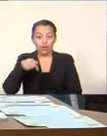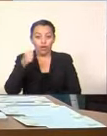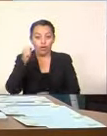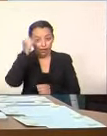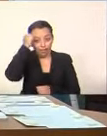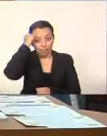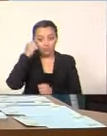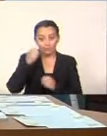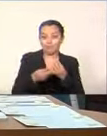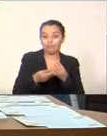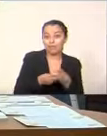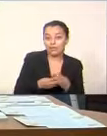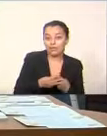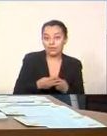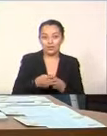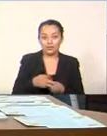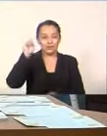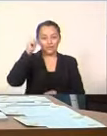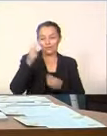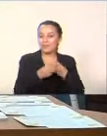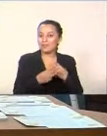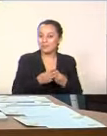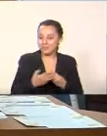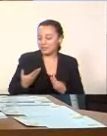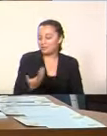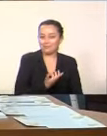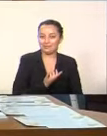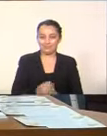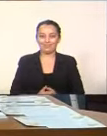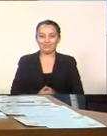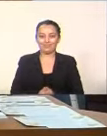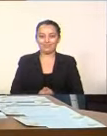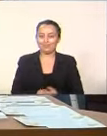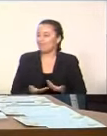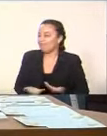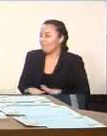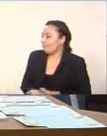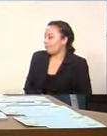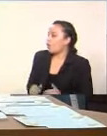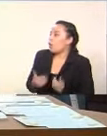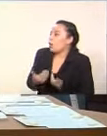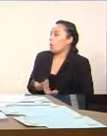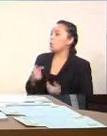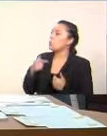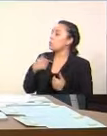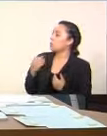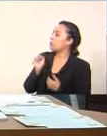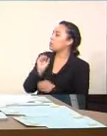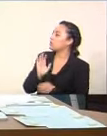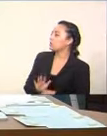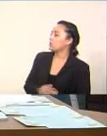sus profes de matemática. Eso suena un poco pesado, ¿verdad? Bastante. ¿Cómo crees que podríamos decirlo entonces? ¿Qué